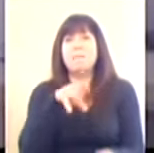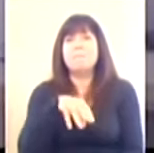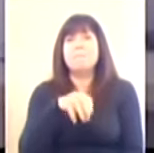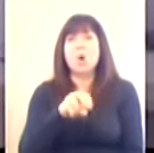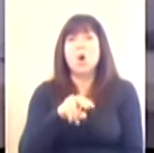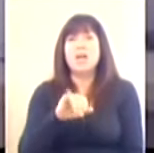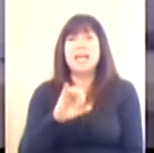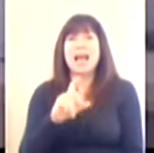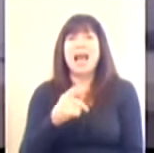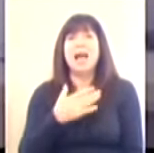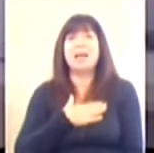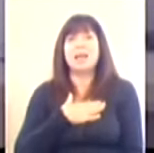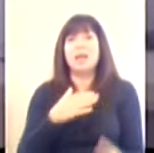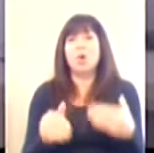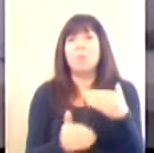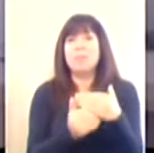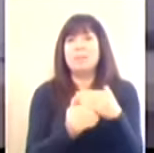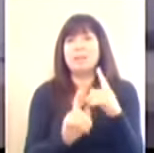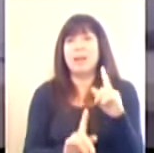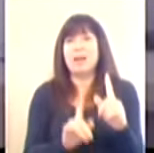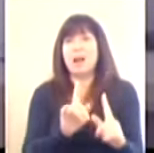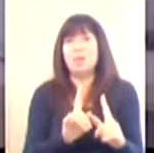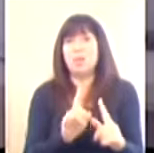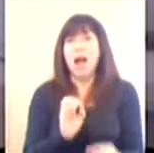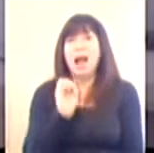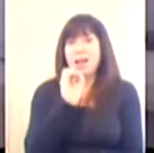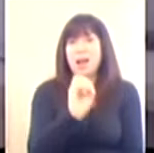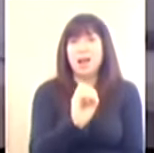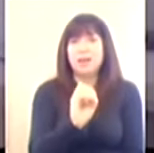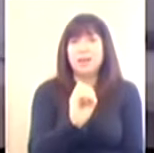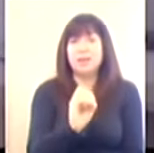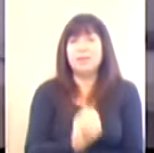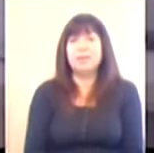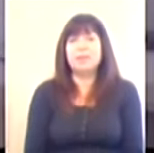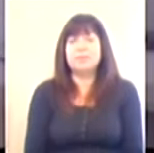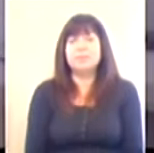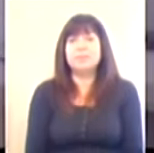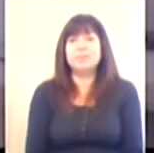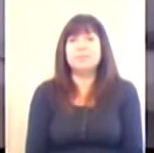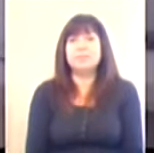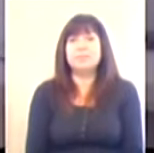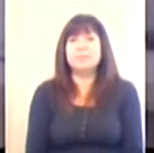con algo de esto, quisieran agregar algo, Mónica.